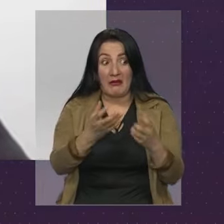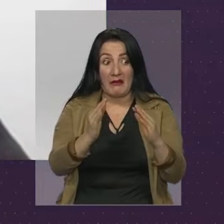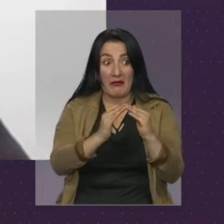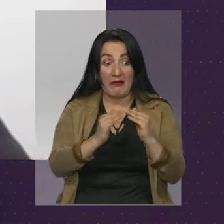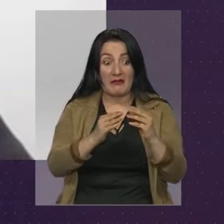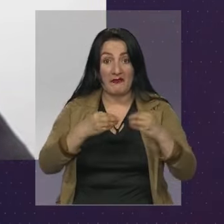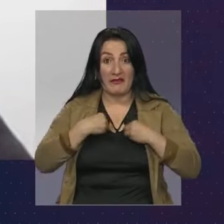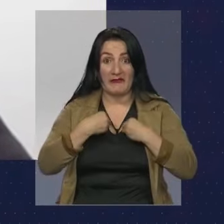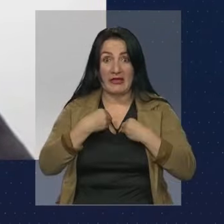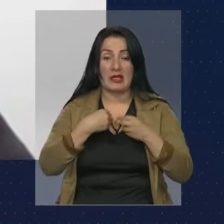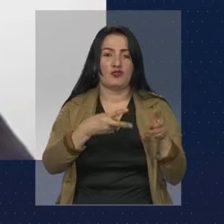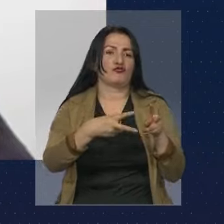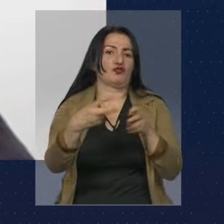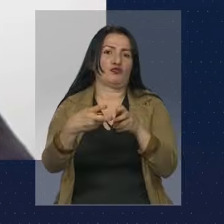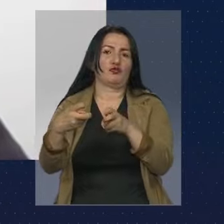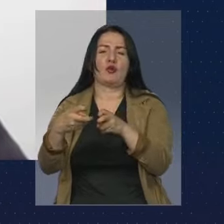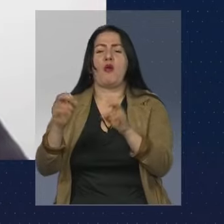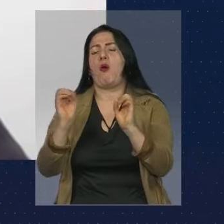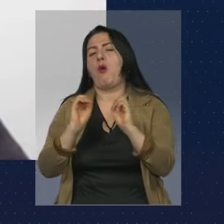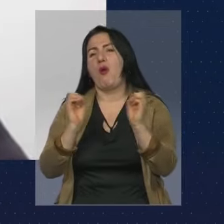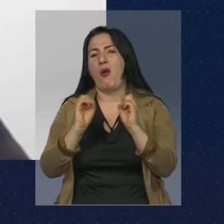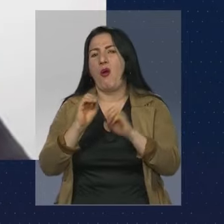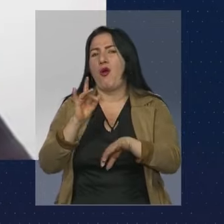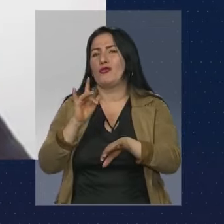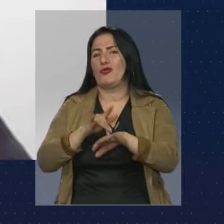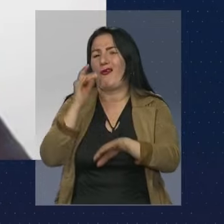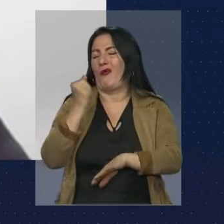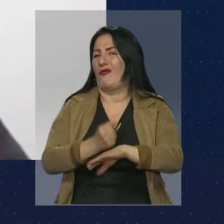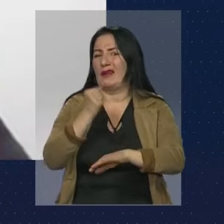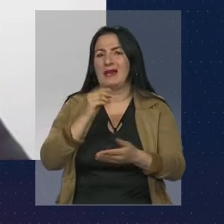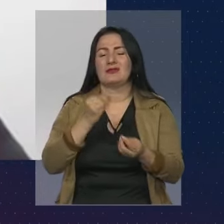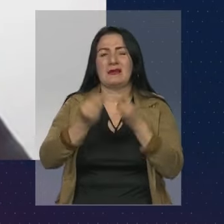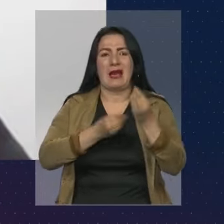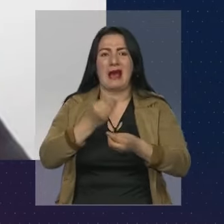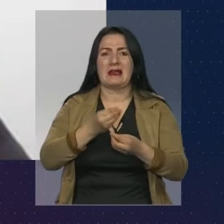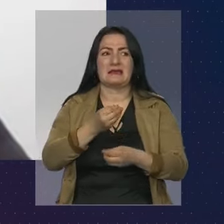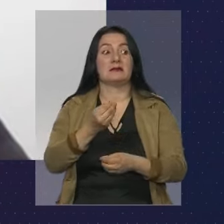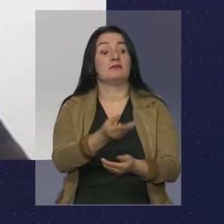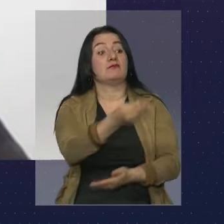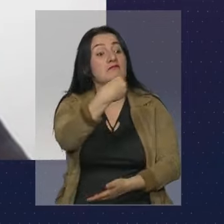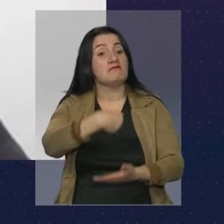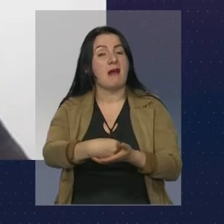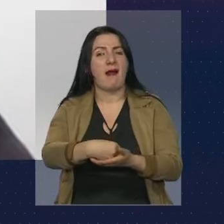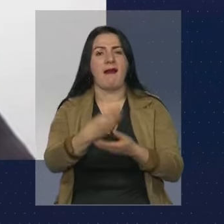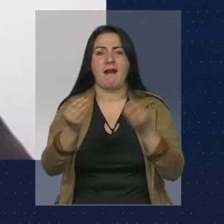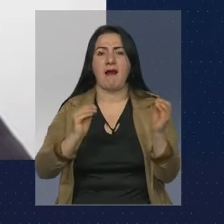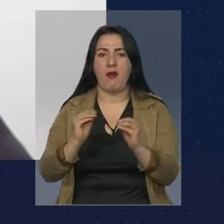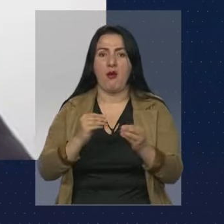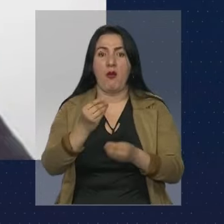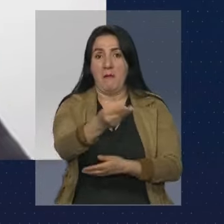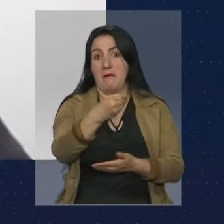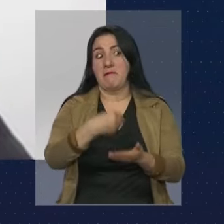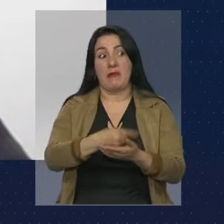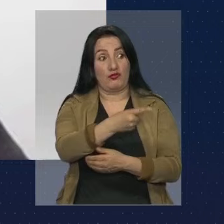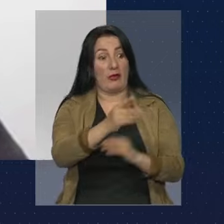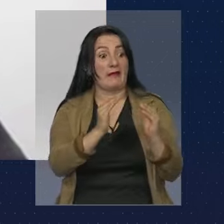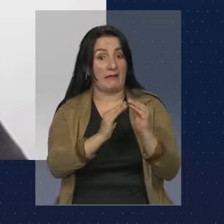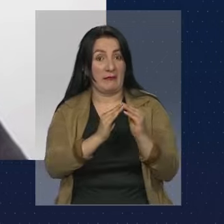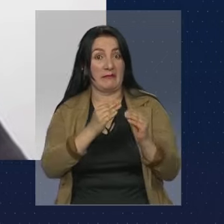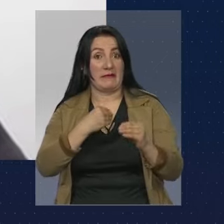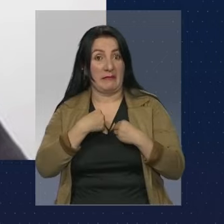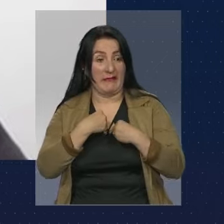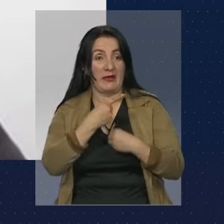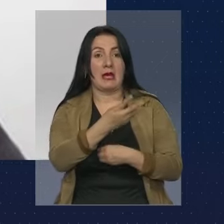esos territorios por deseo o por obligación, cobrándoles vacunas o cobrándoles vacunas por vivir allí a quienes ya